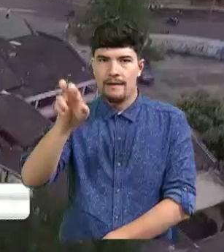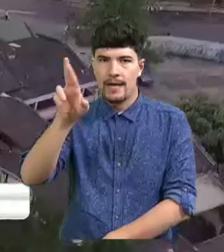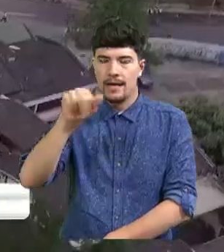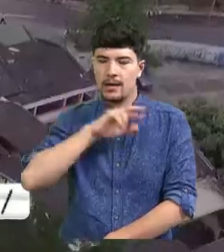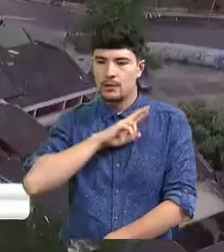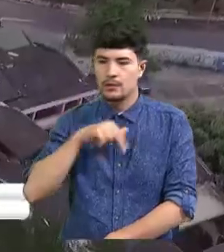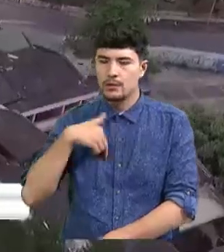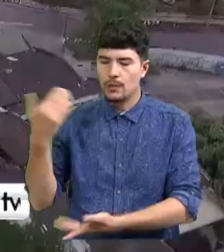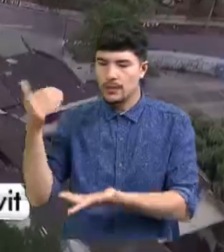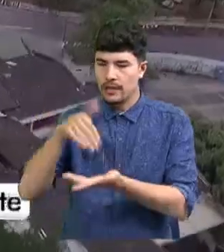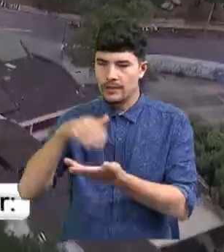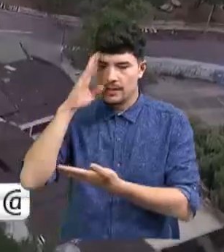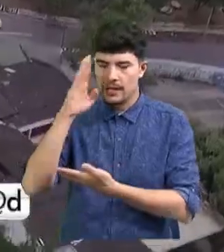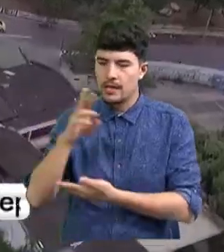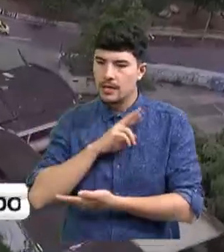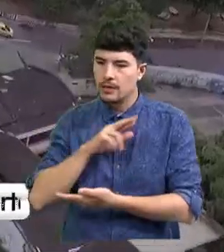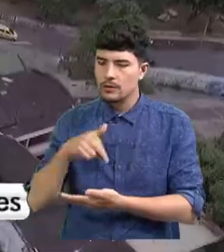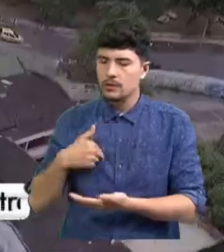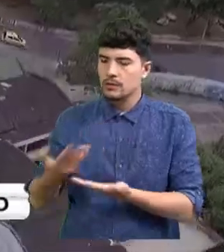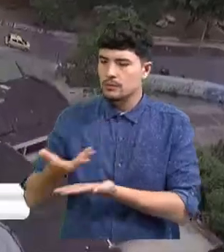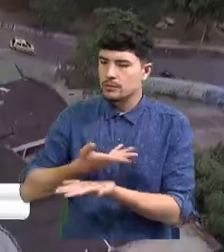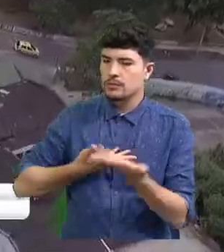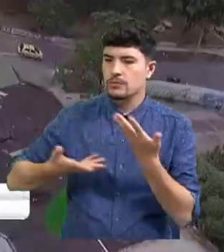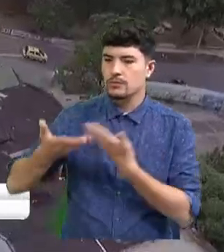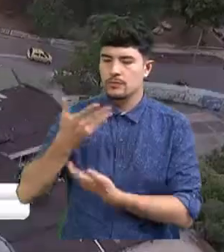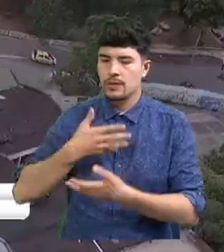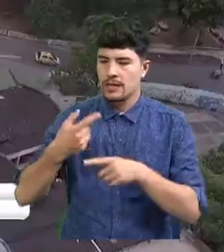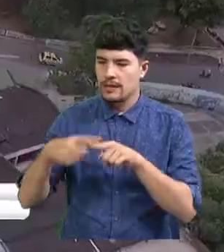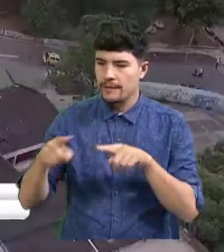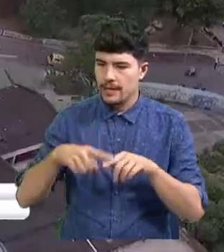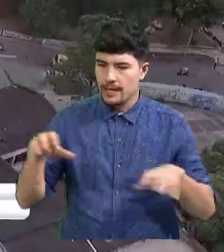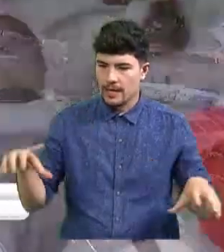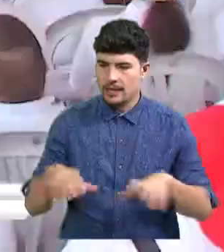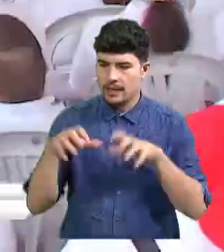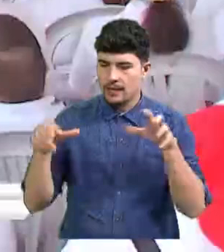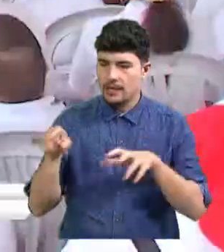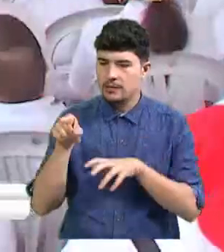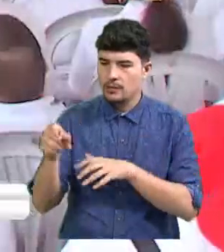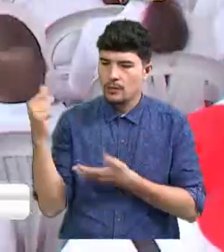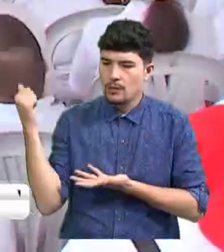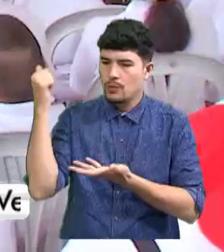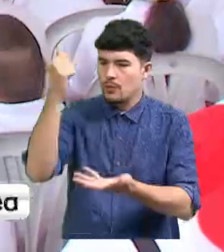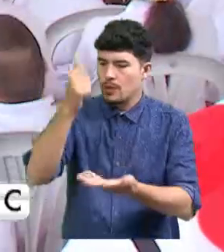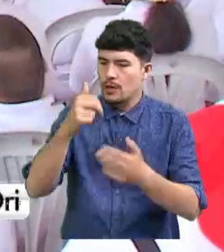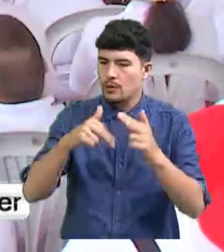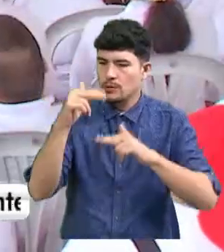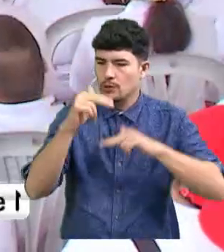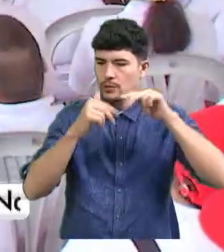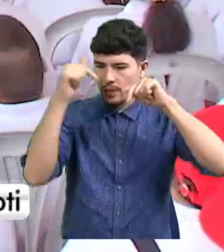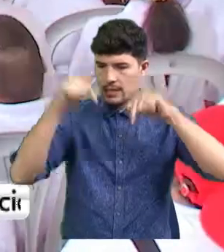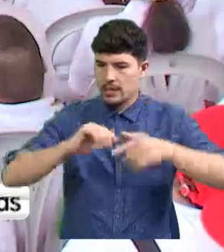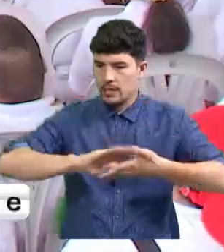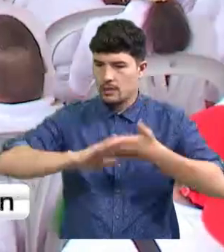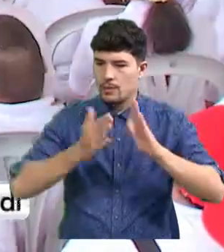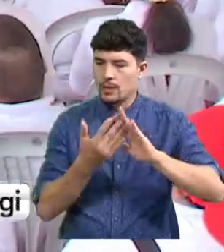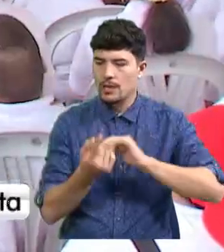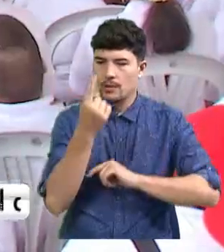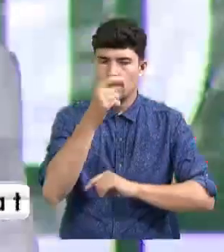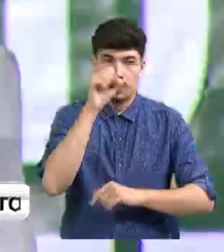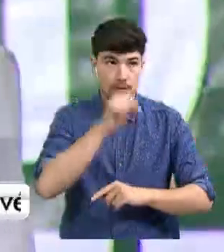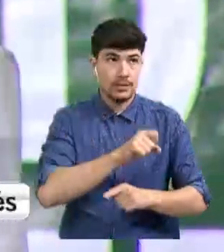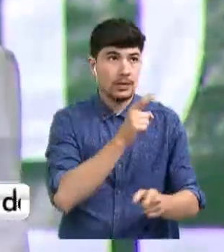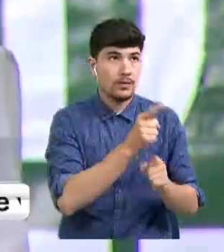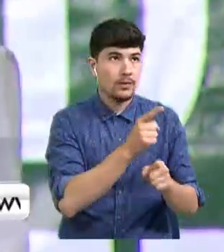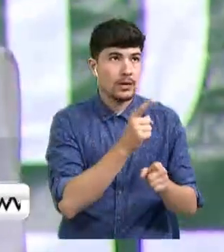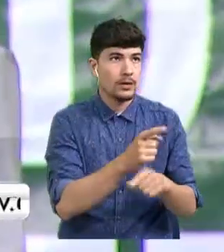a hablar, entre tantas actividades, de las inversiones en materia de infraestructura que se están llevando a cabo en esta comuna. Así es, María Ángel,